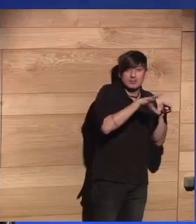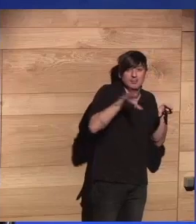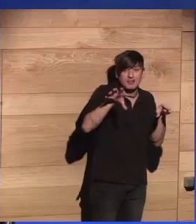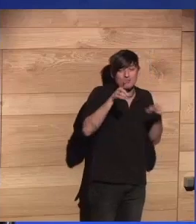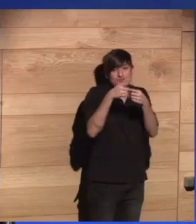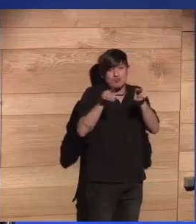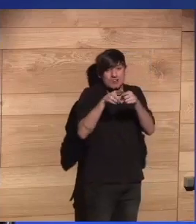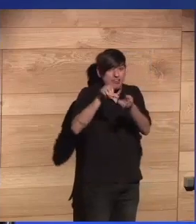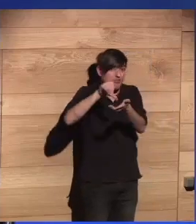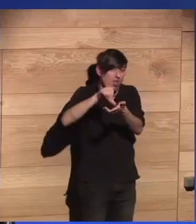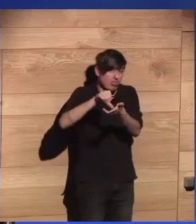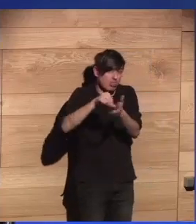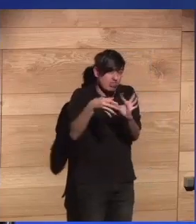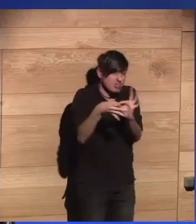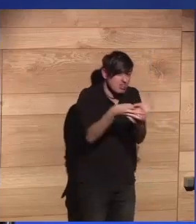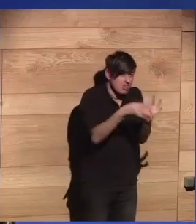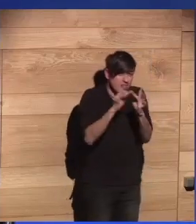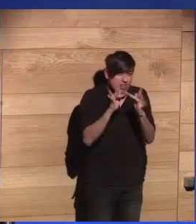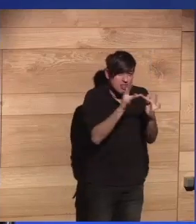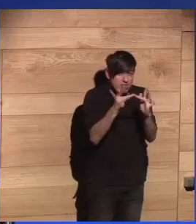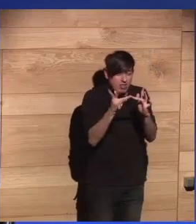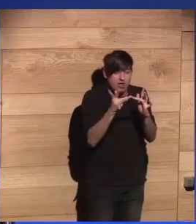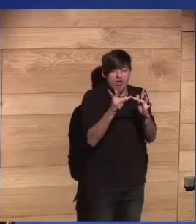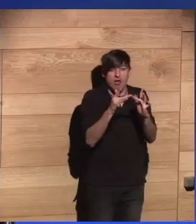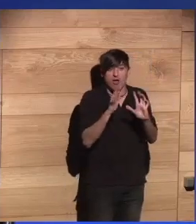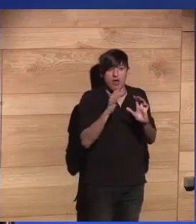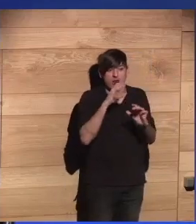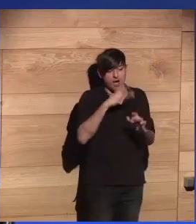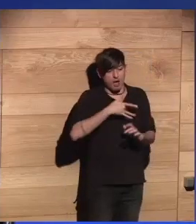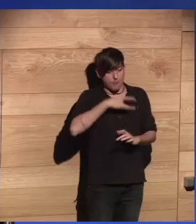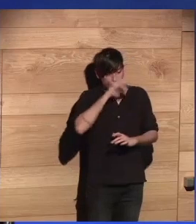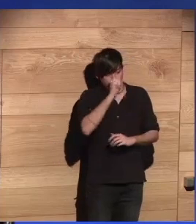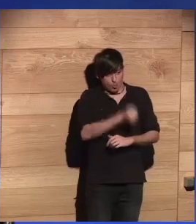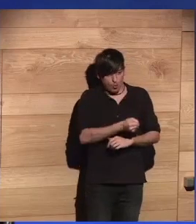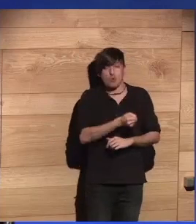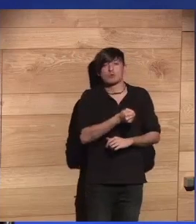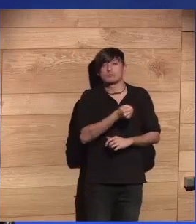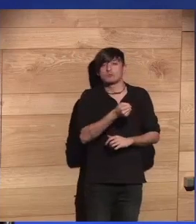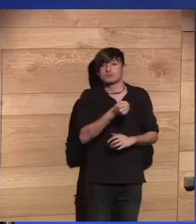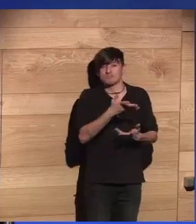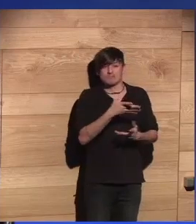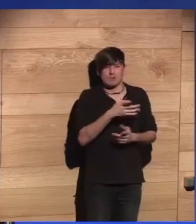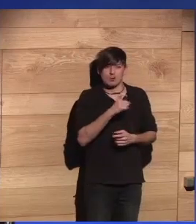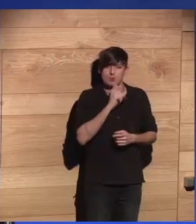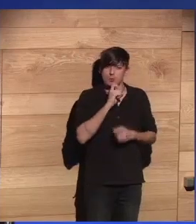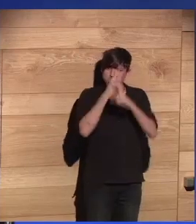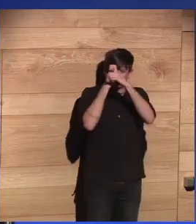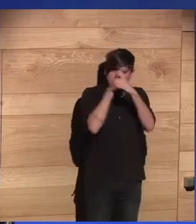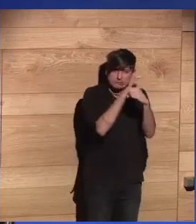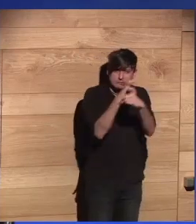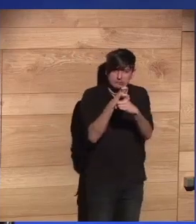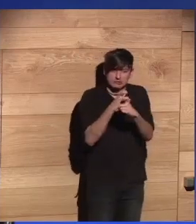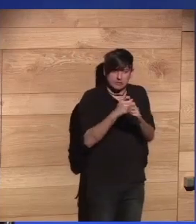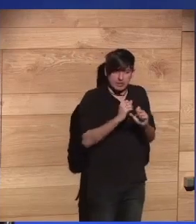música cosmopolita. En una primera instancia la música de él, es decir, el Amor Brujo, les costó mucho al principio,